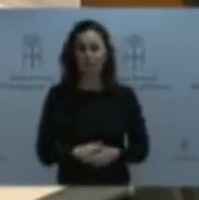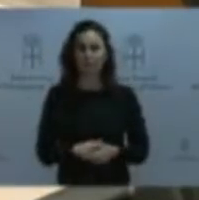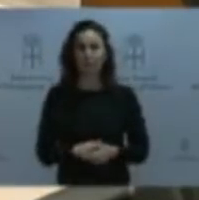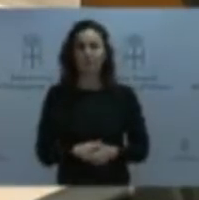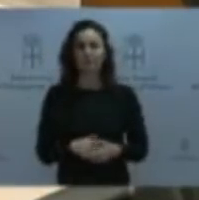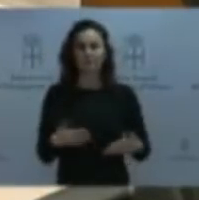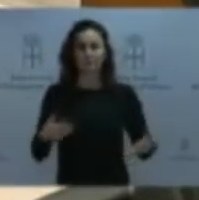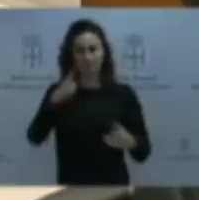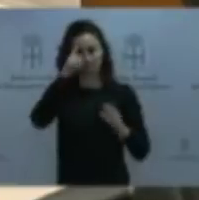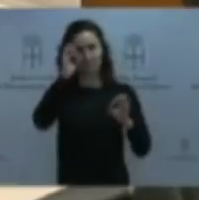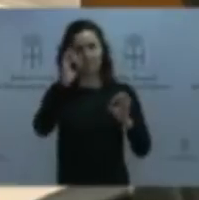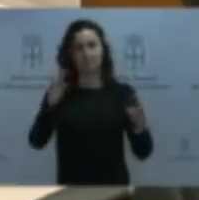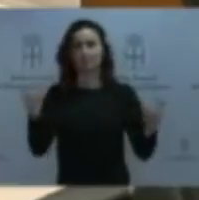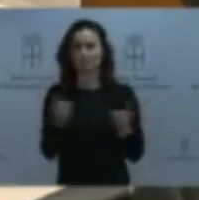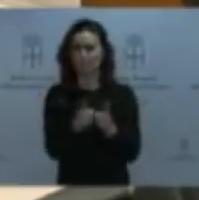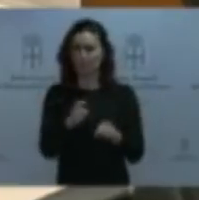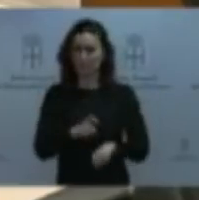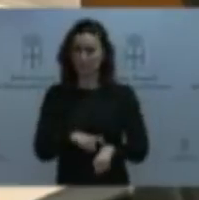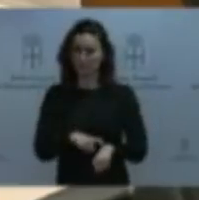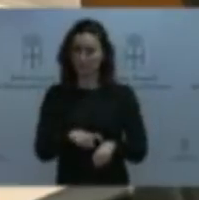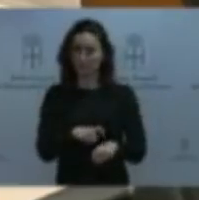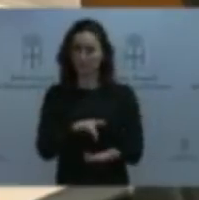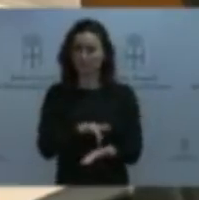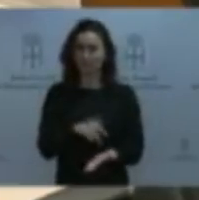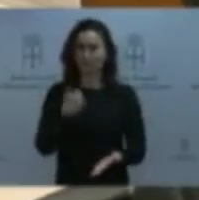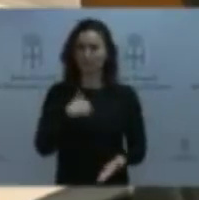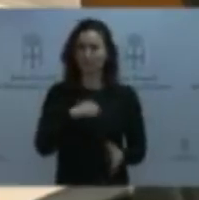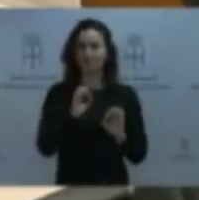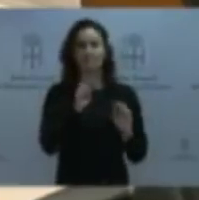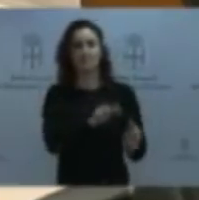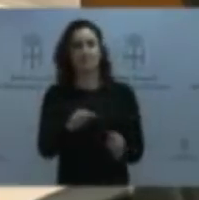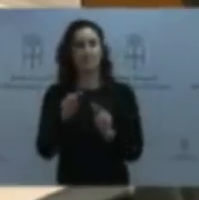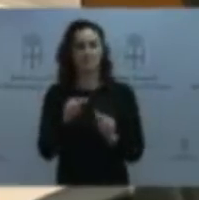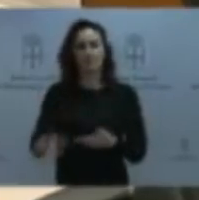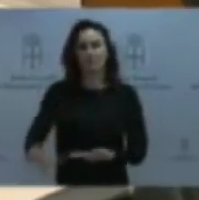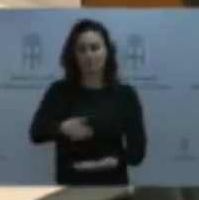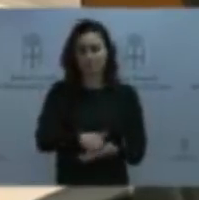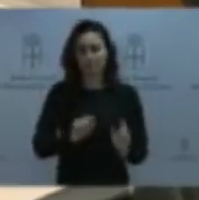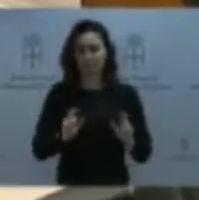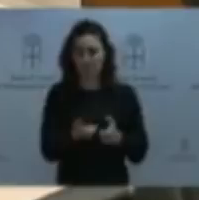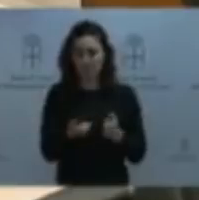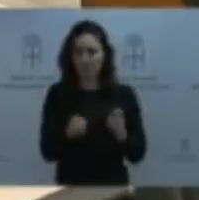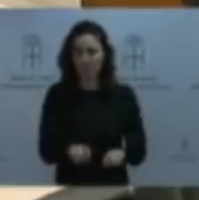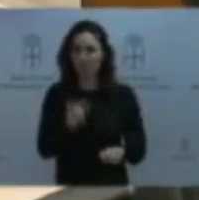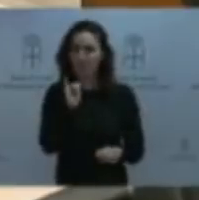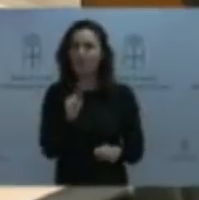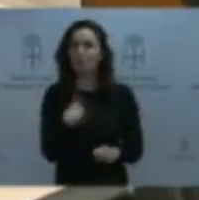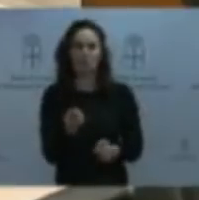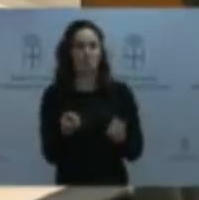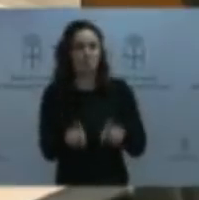que tenga vista de esta solicitud de reunión, pues nos reuniremos con ellos, aunque buena parte de las